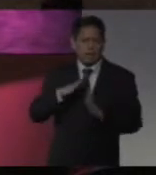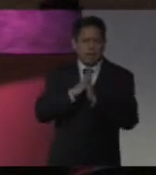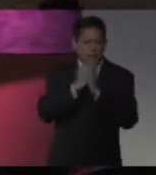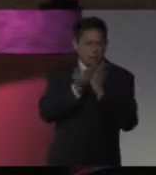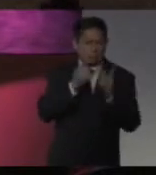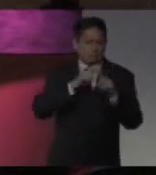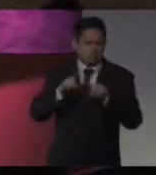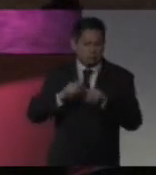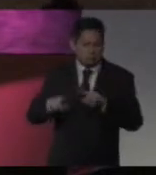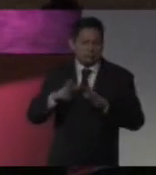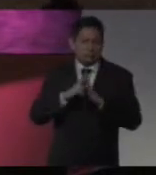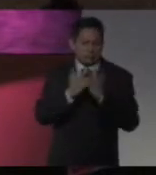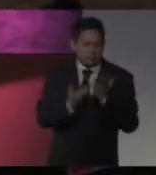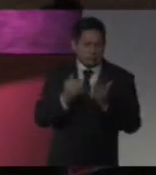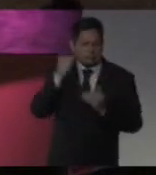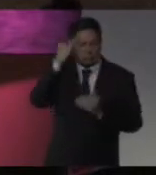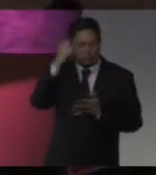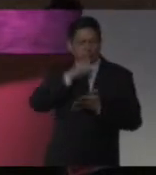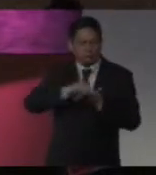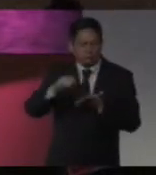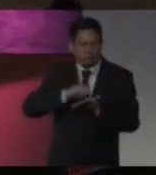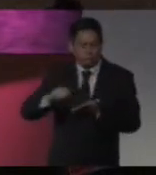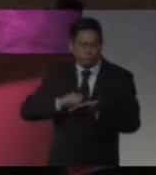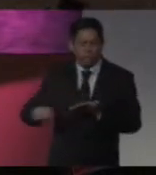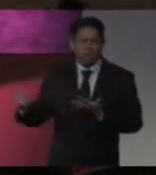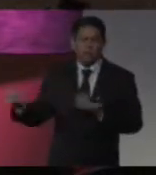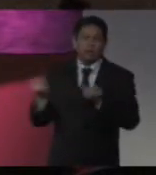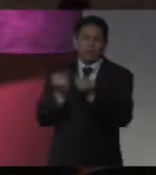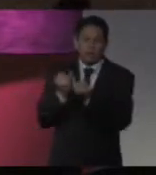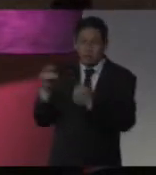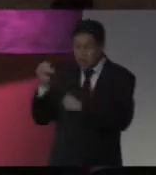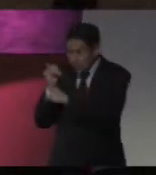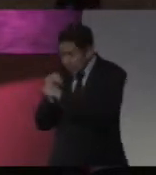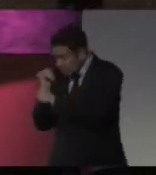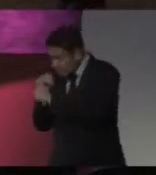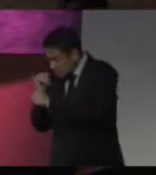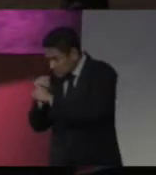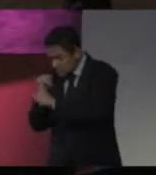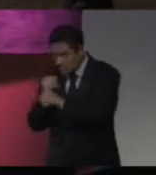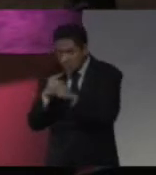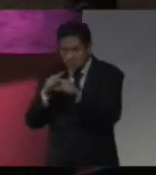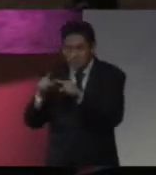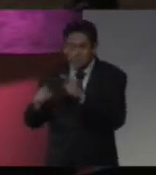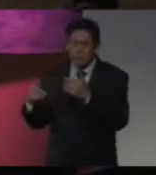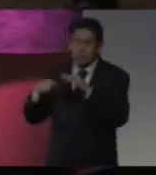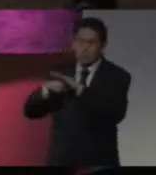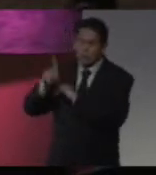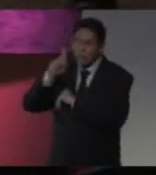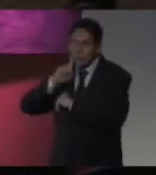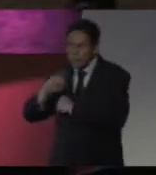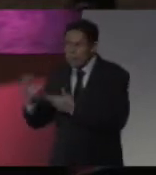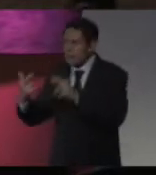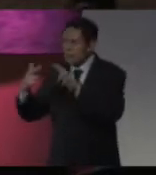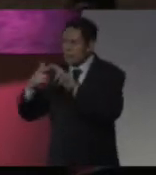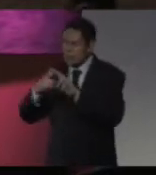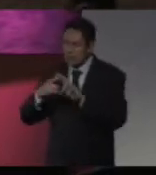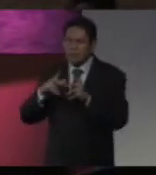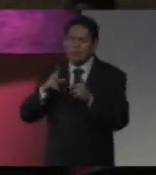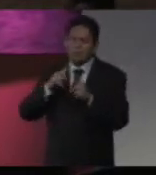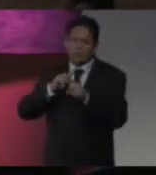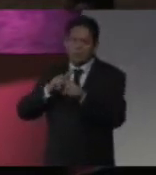numerosos artículos y ha publicado ampliamente sus investigaciones etnohistóricas en el área de género, religiones